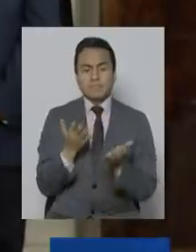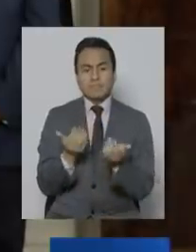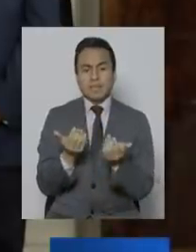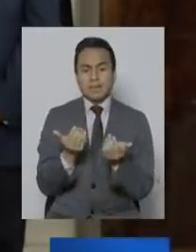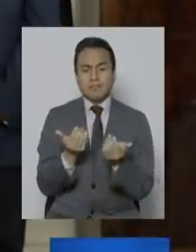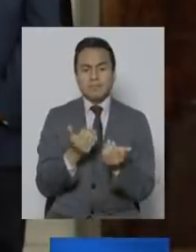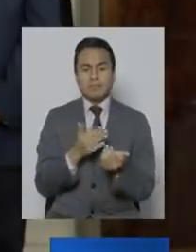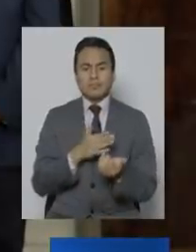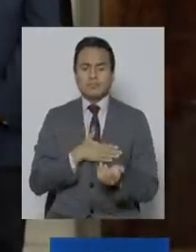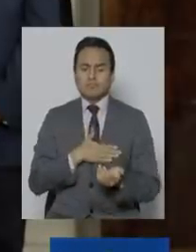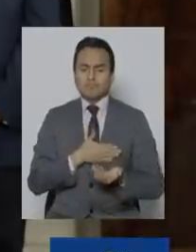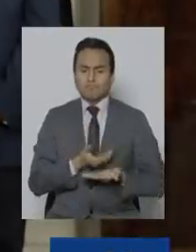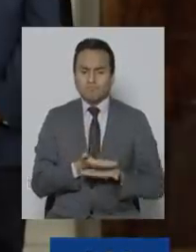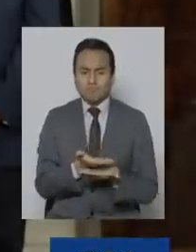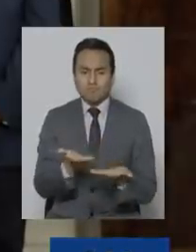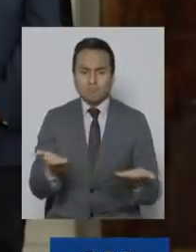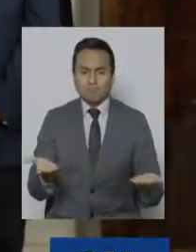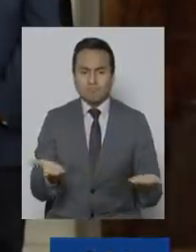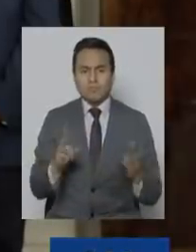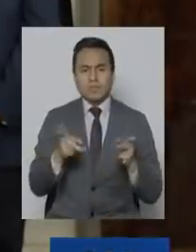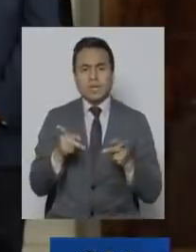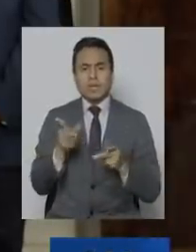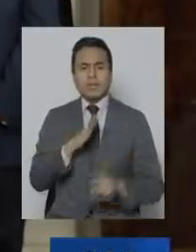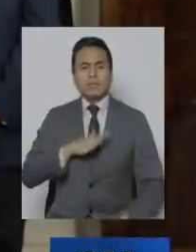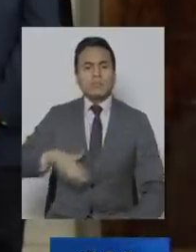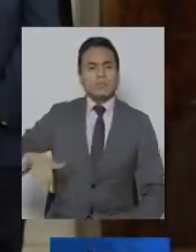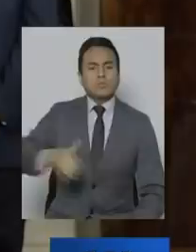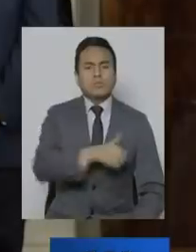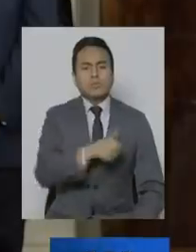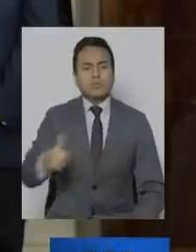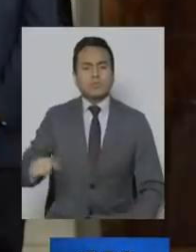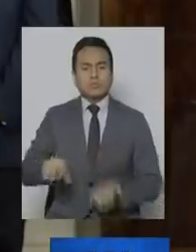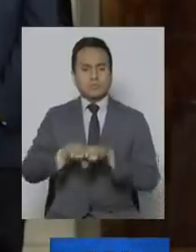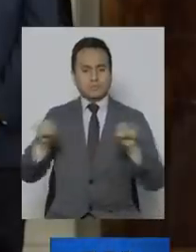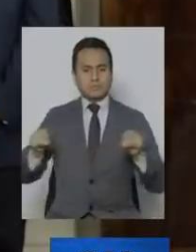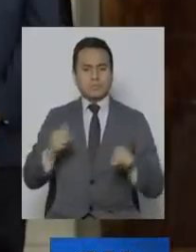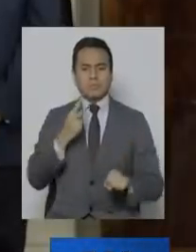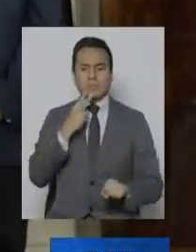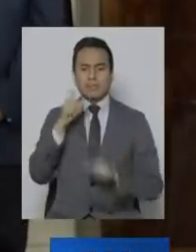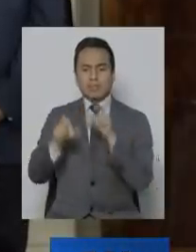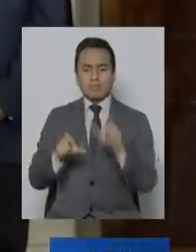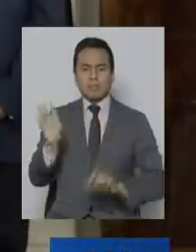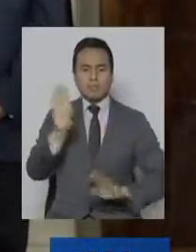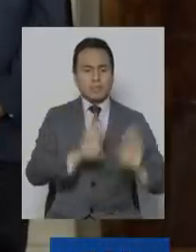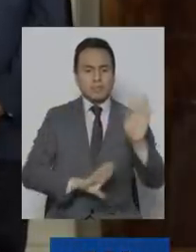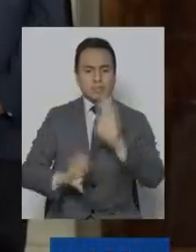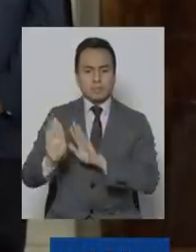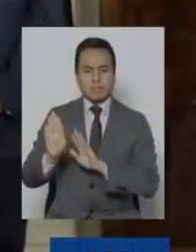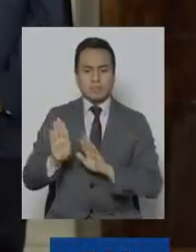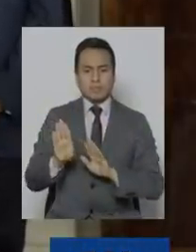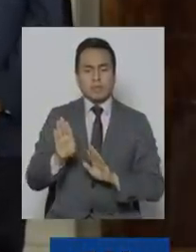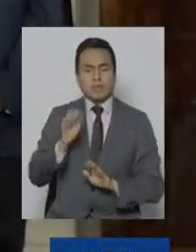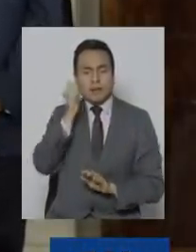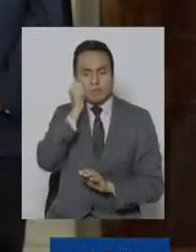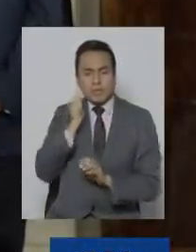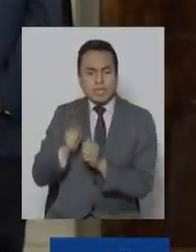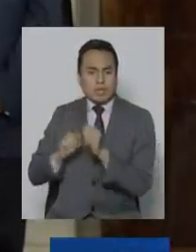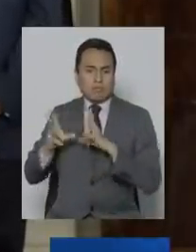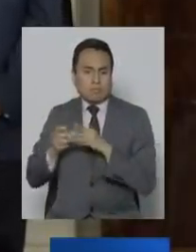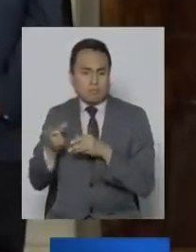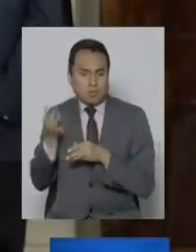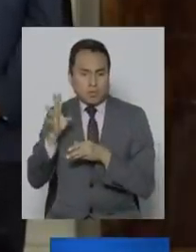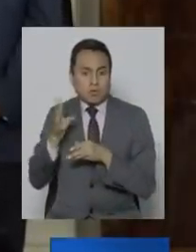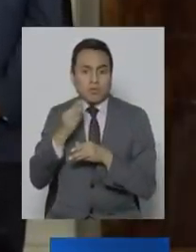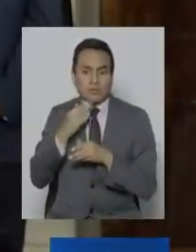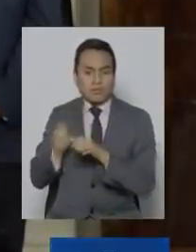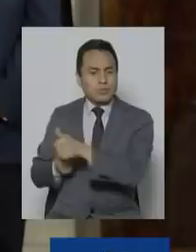necesitamos solidaridad para que todos nos comprometamos con proteger la vida de los demás, y no solo de nuestros seres queridos, de todos